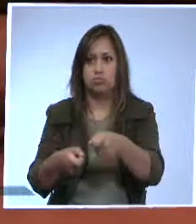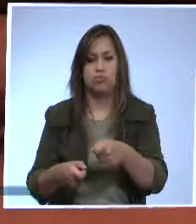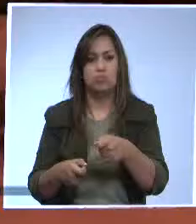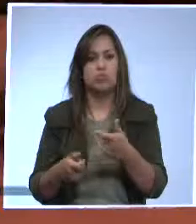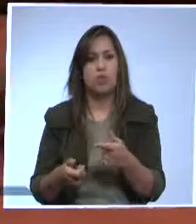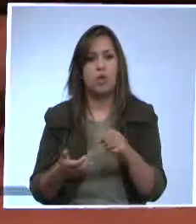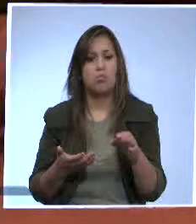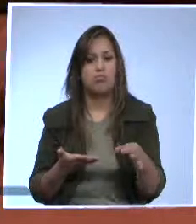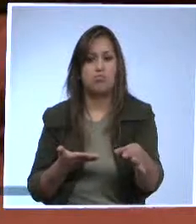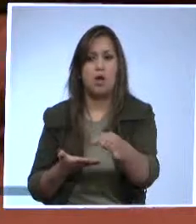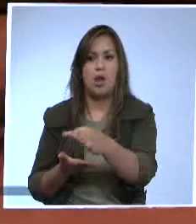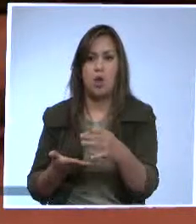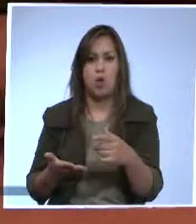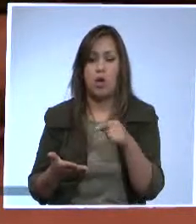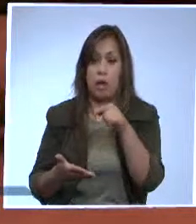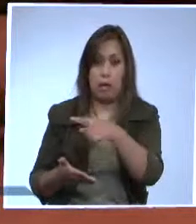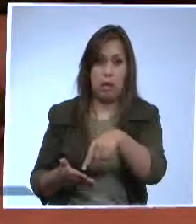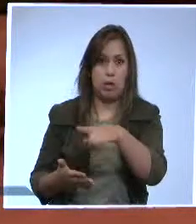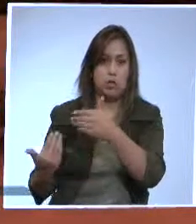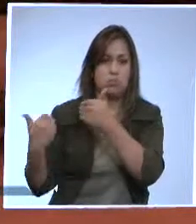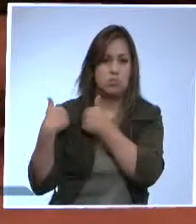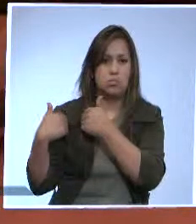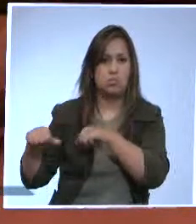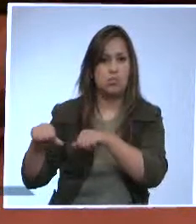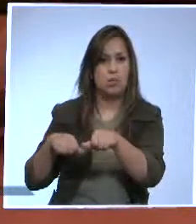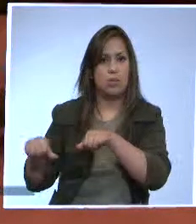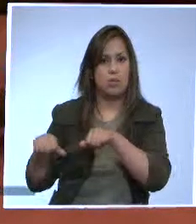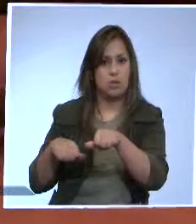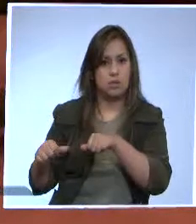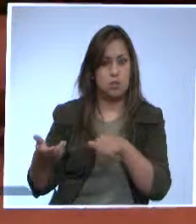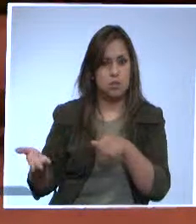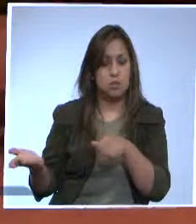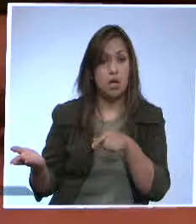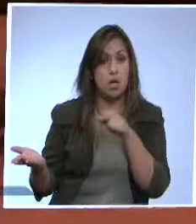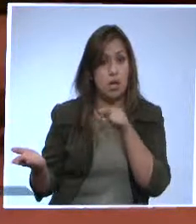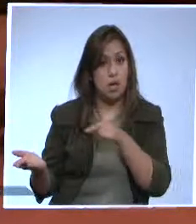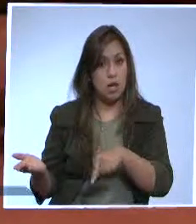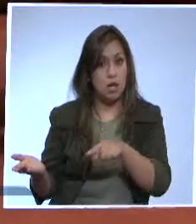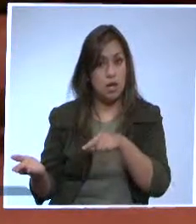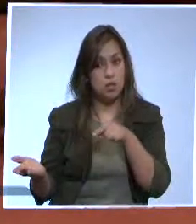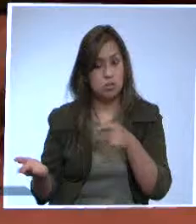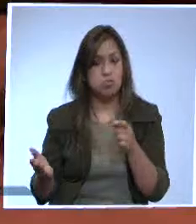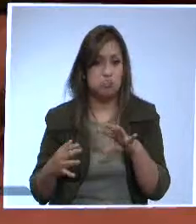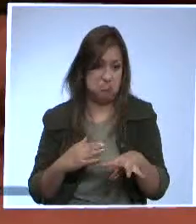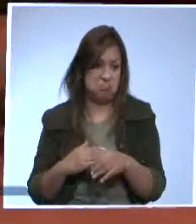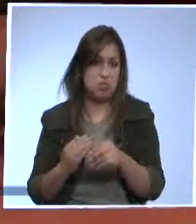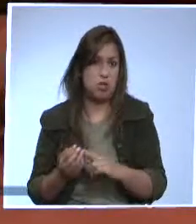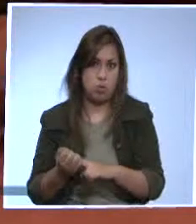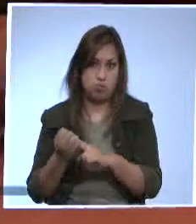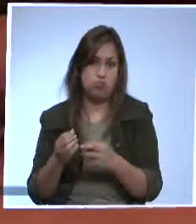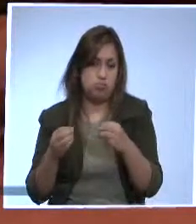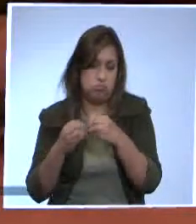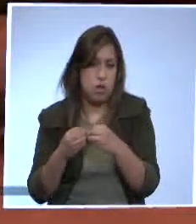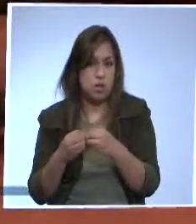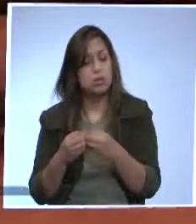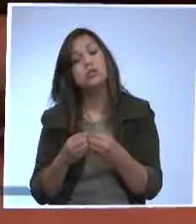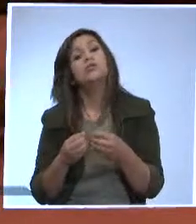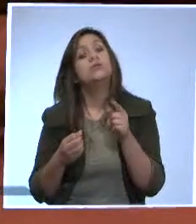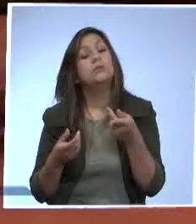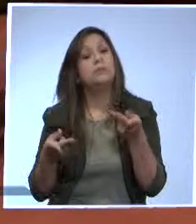juntas parroquiales para que ellos administren ahí van a tener además de una fuente de ingresos extra también podrán tener un punto de información